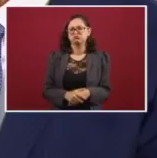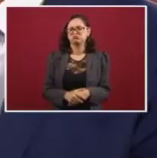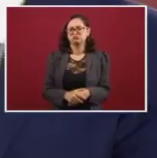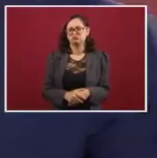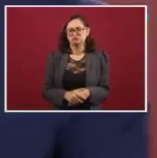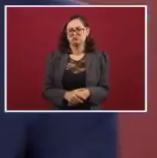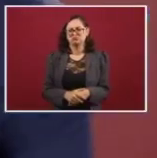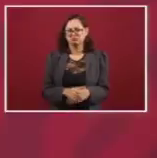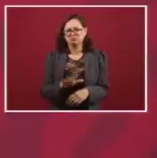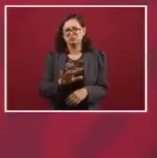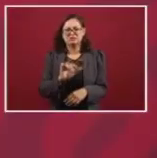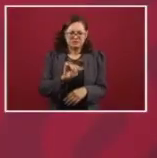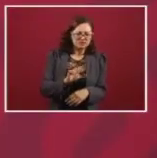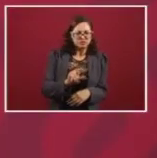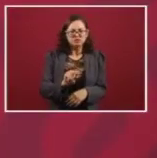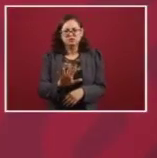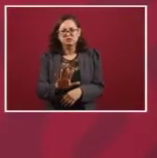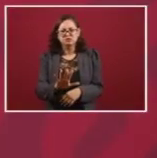Vamos a